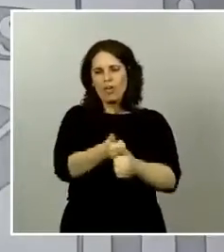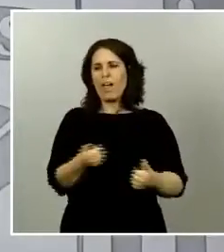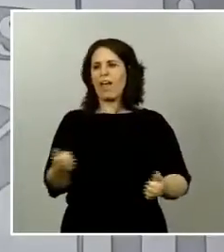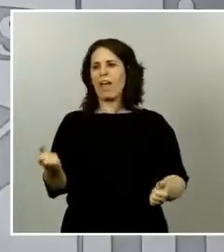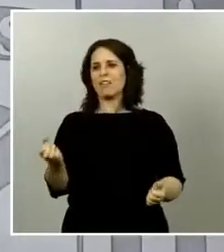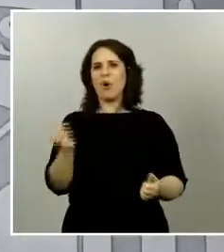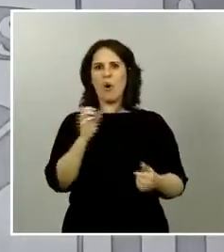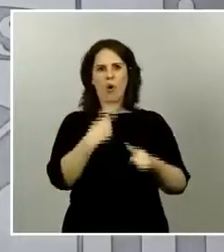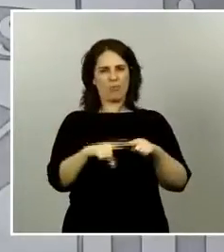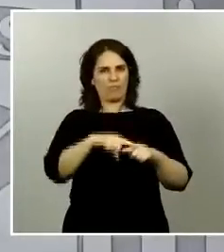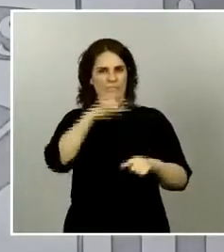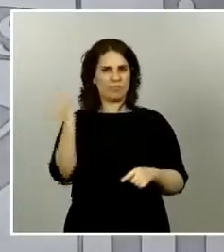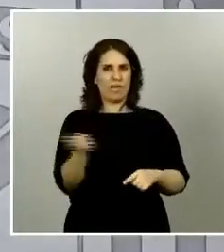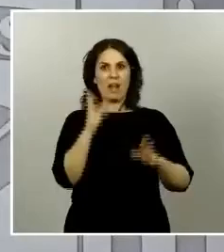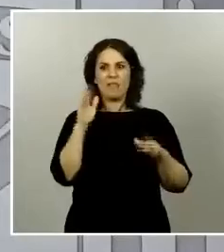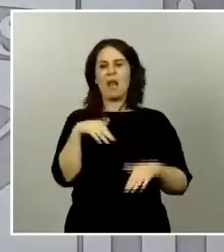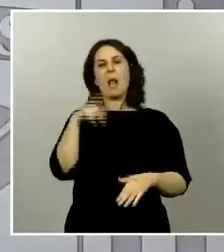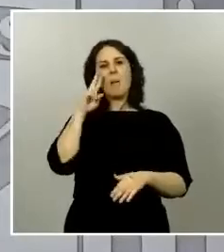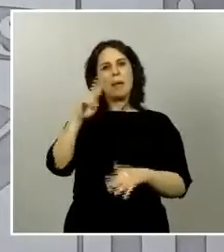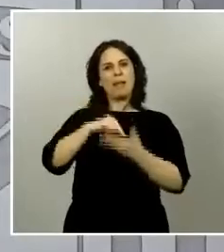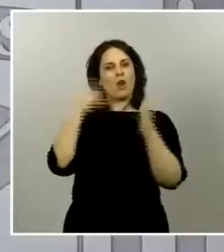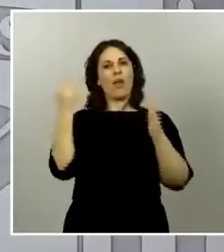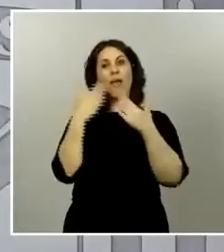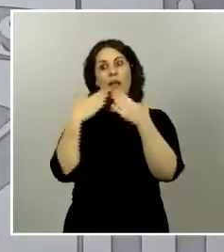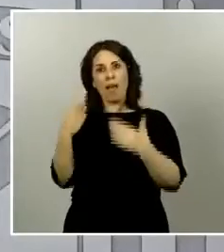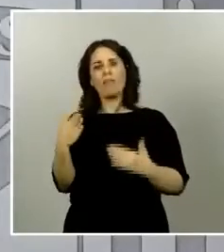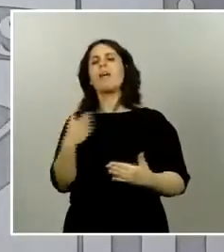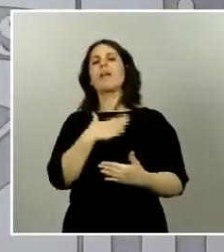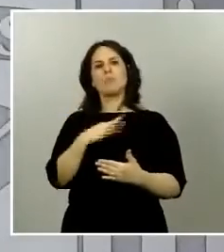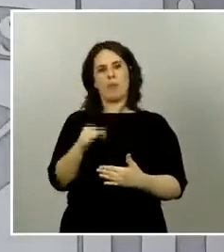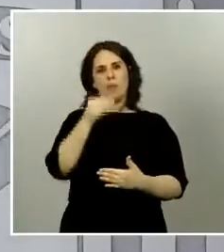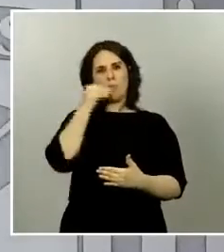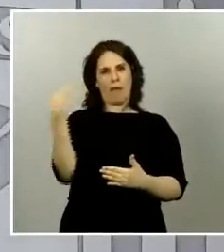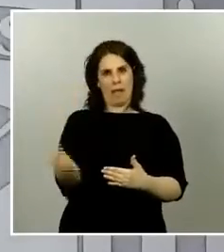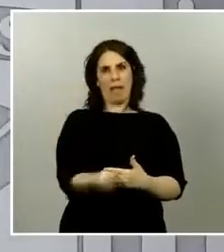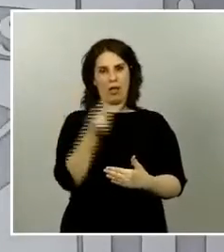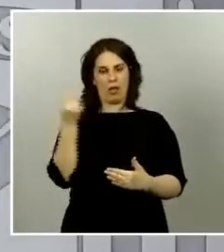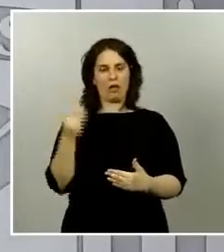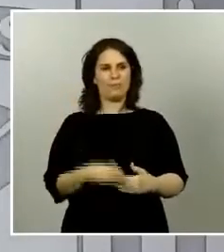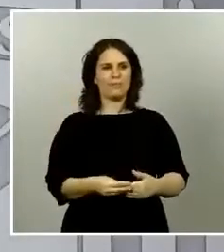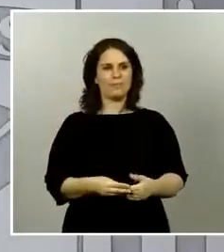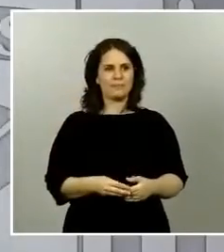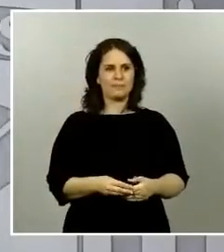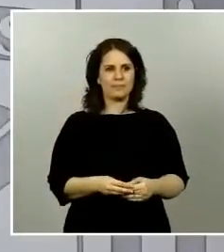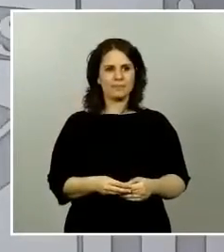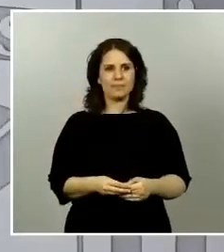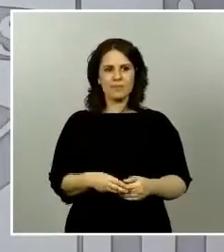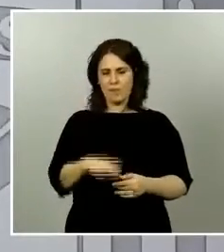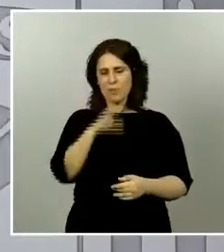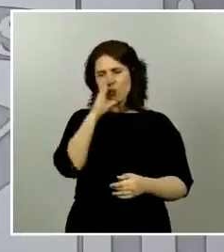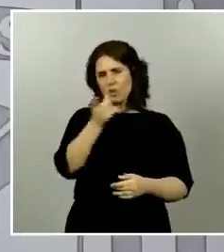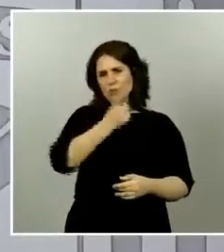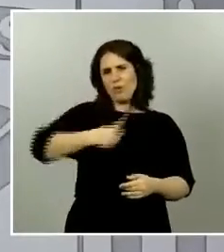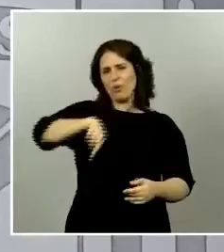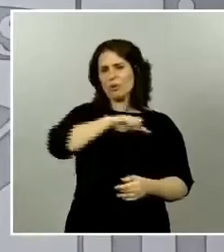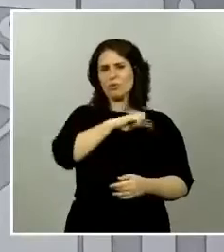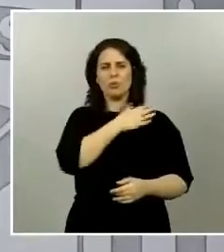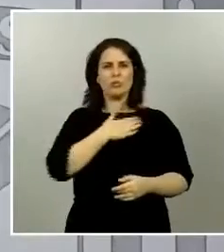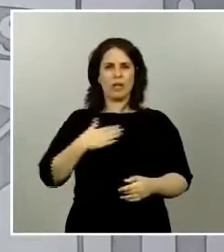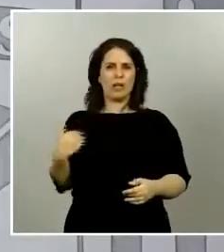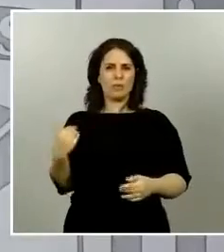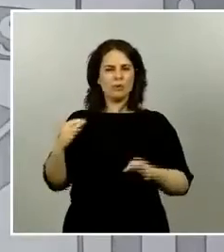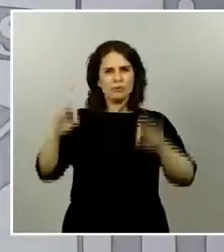cuestiones en las que se han descubierto a la tecnología como una aliada a la hora de incorporar también conceptos